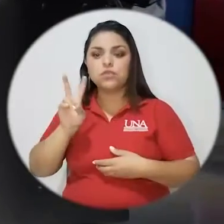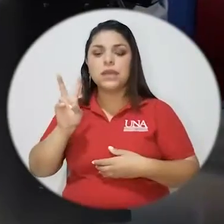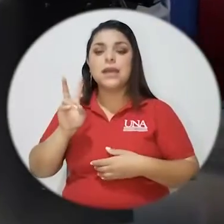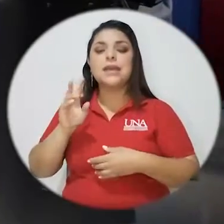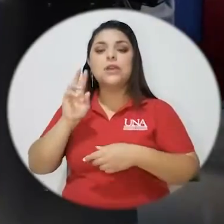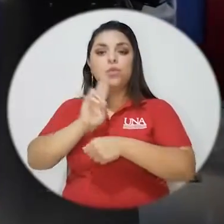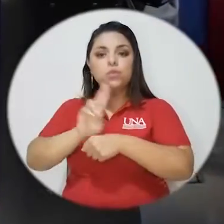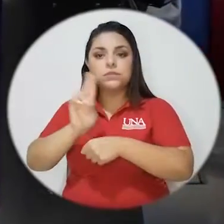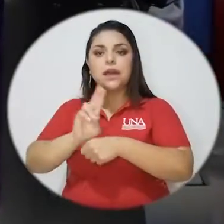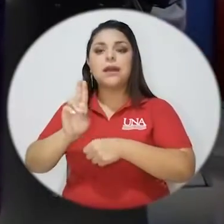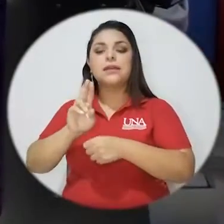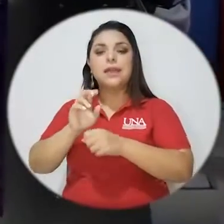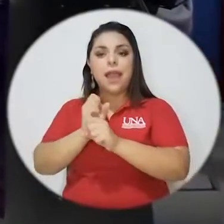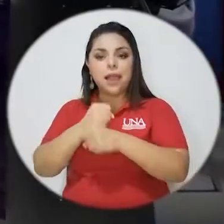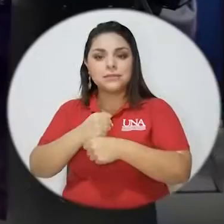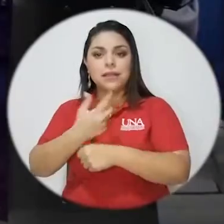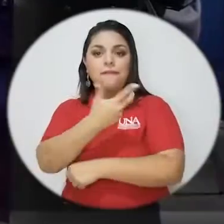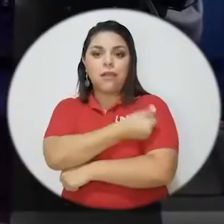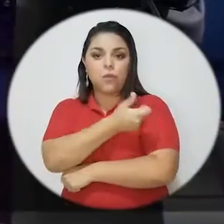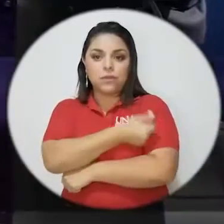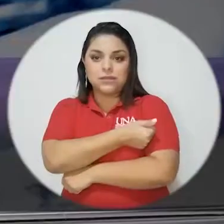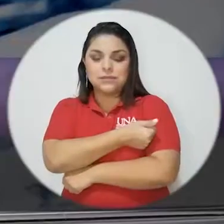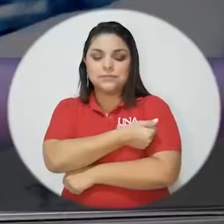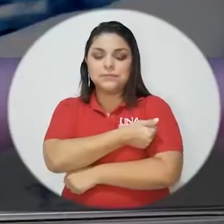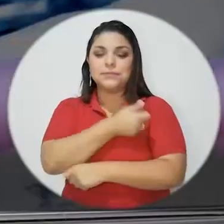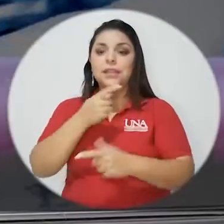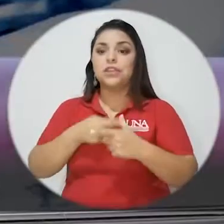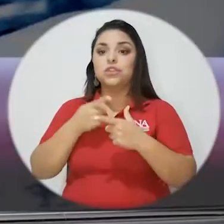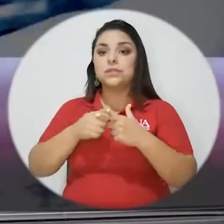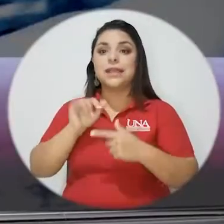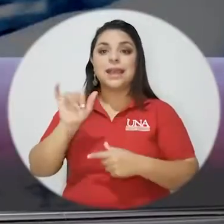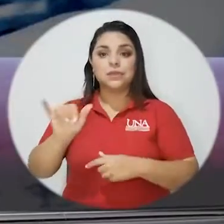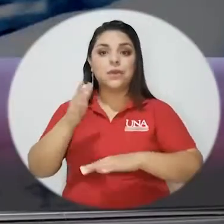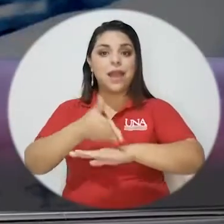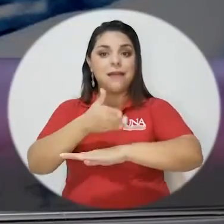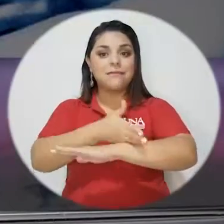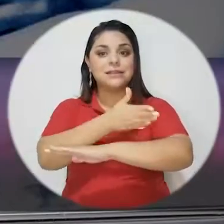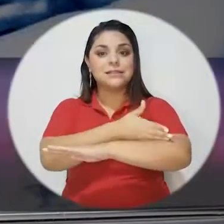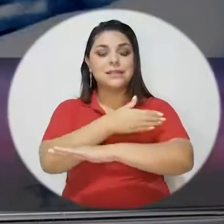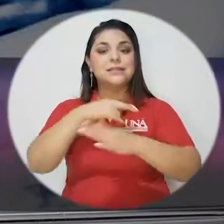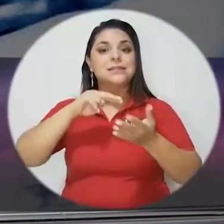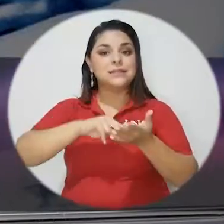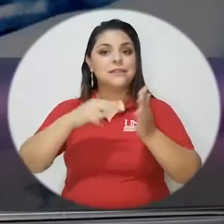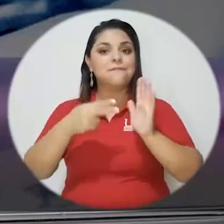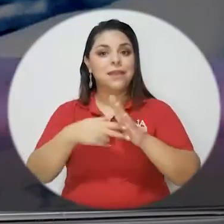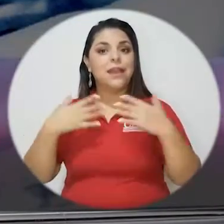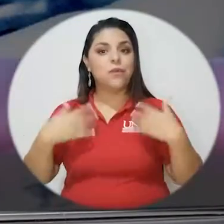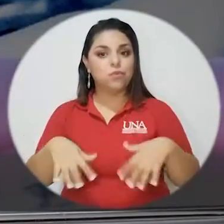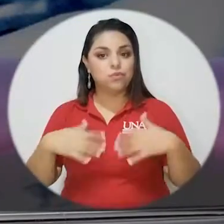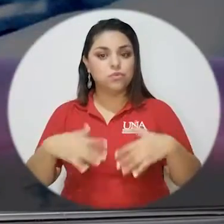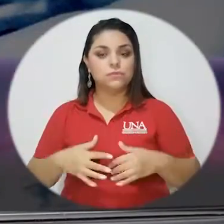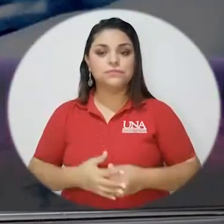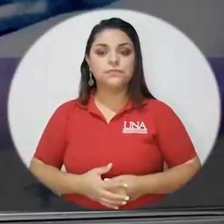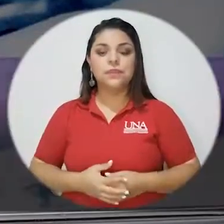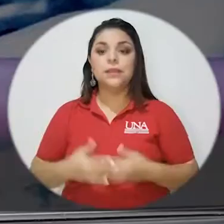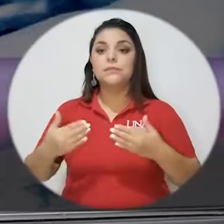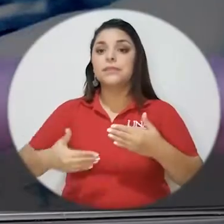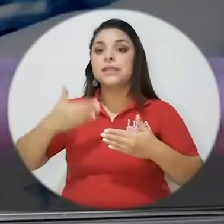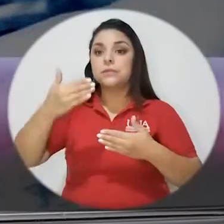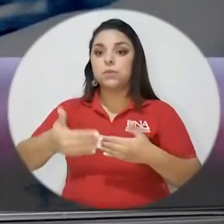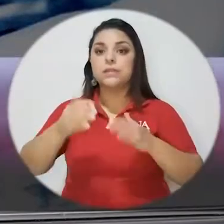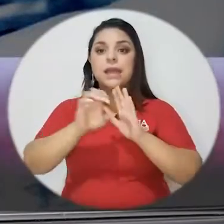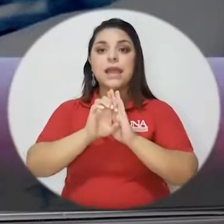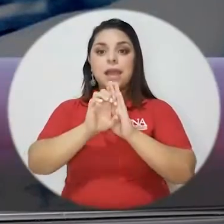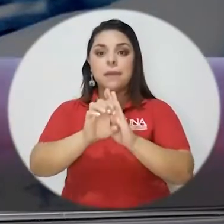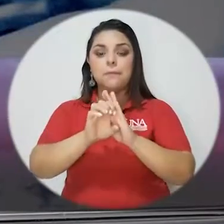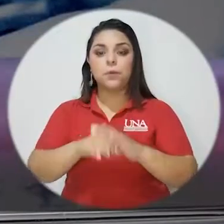de vacunas. Entonces, ese es un avance significativo. Y luego tenemos, digamos, en el caso de